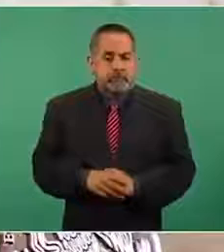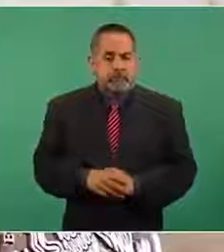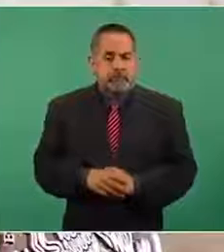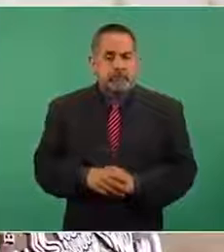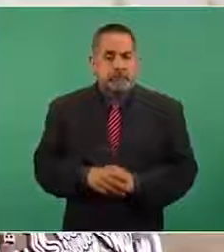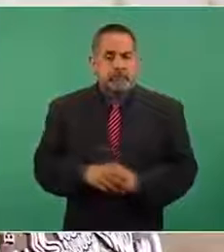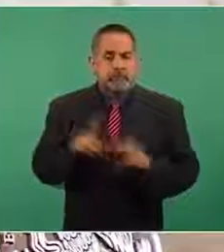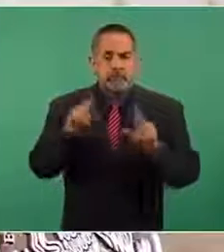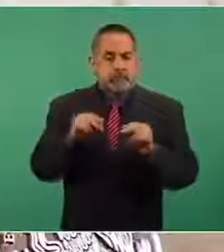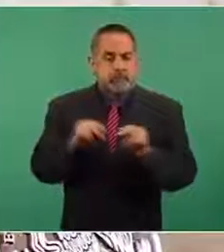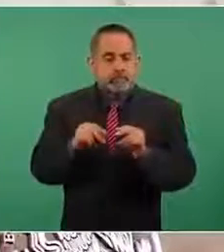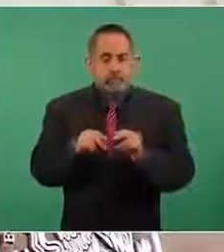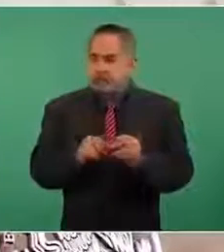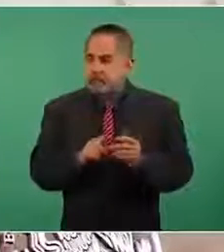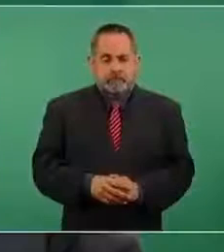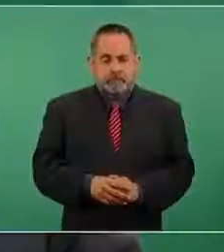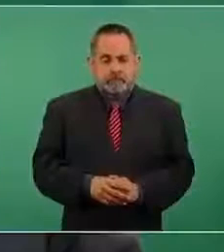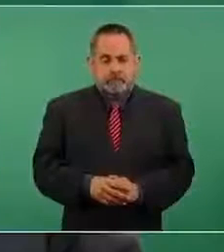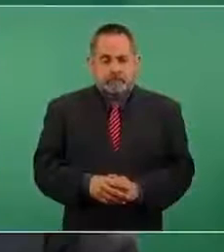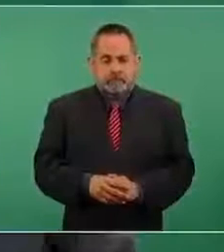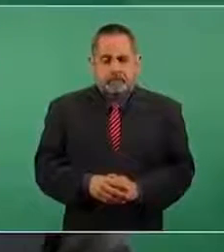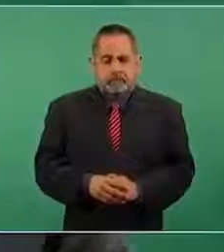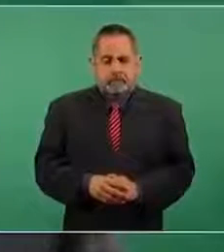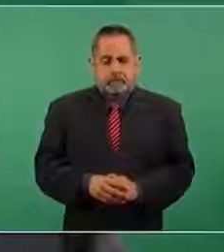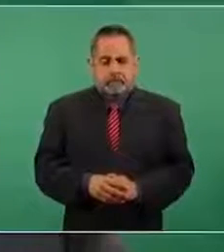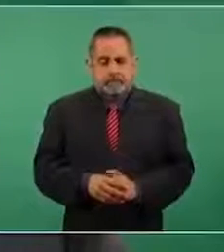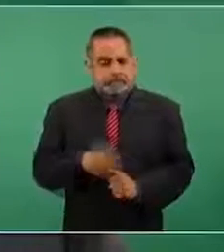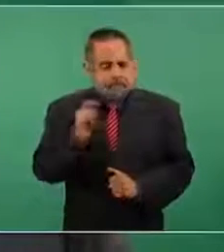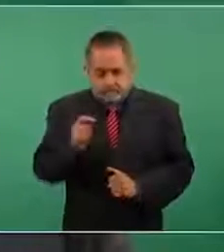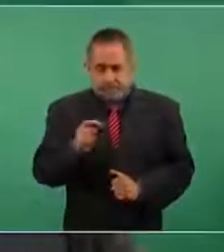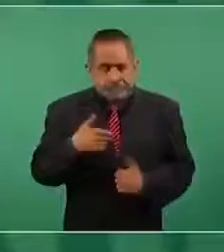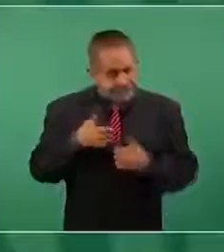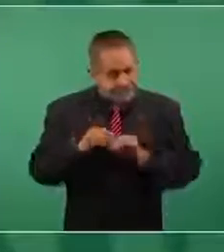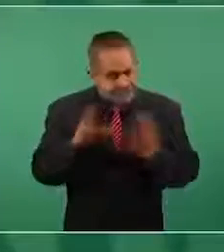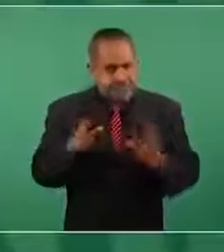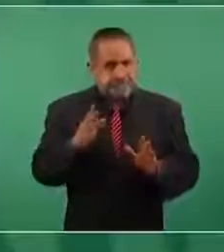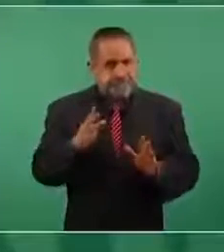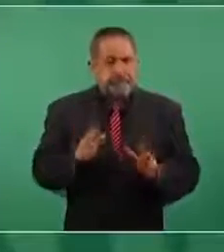no los negocios privados. Entender eso.